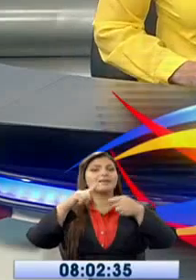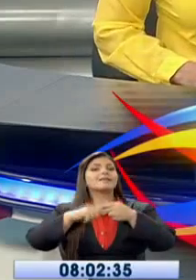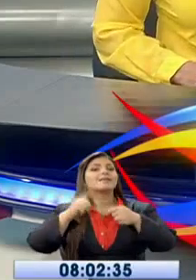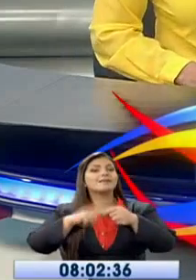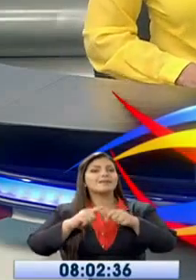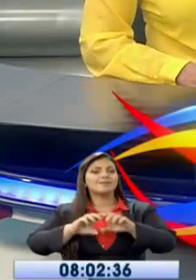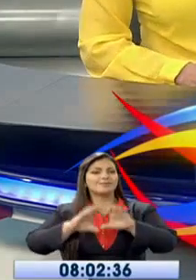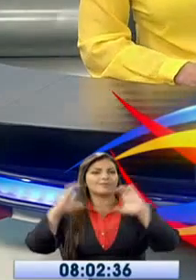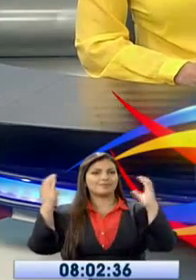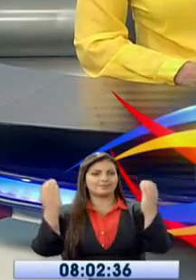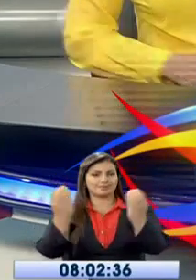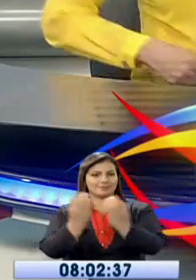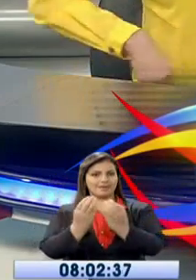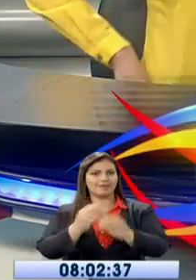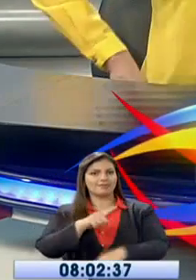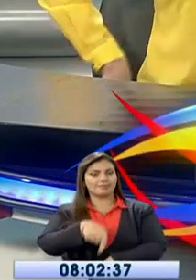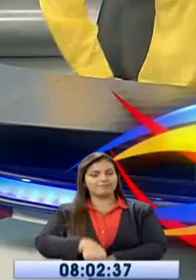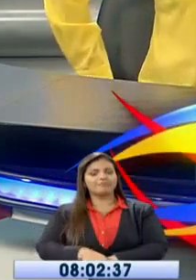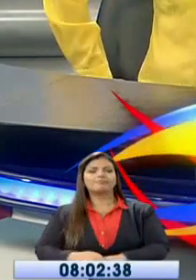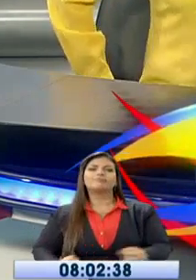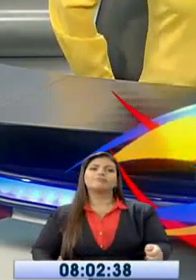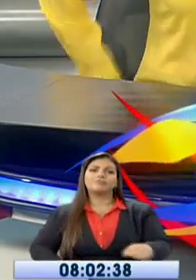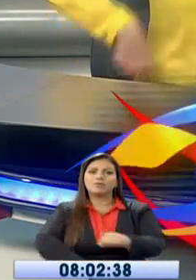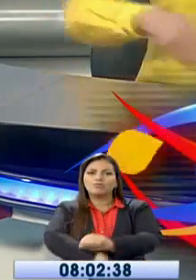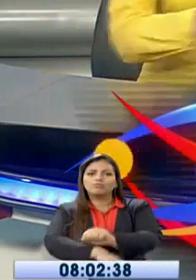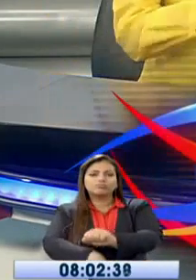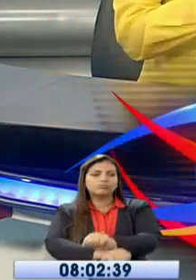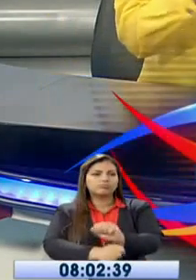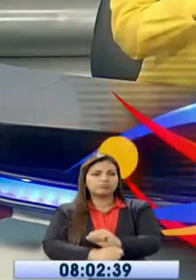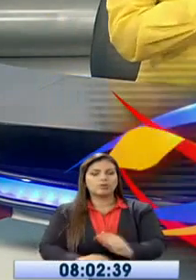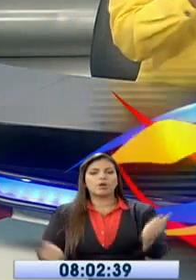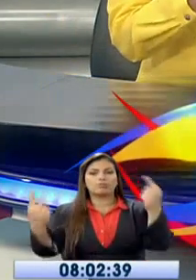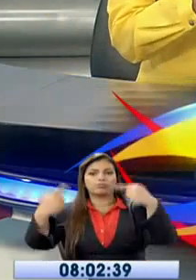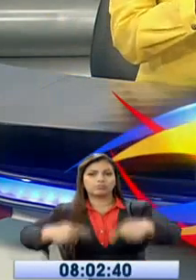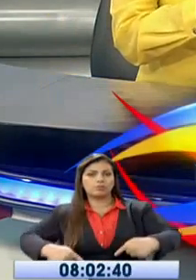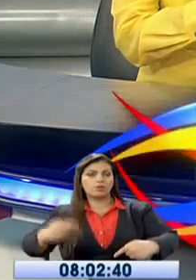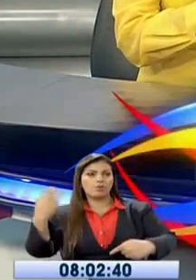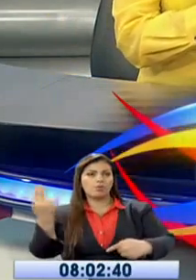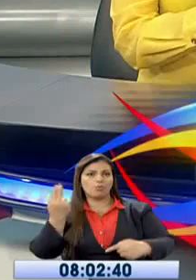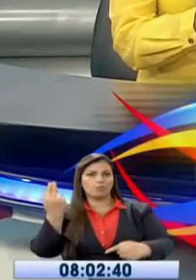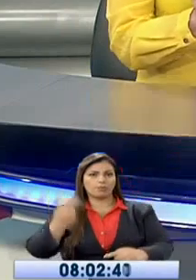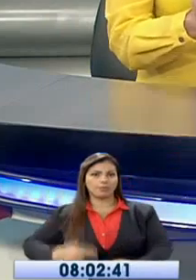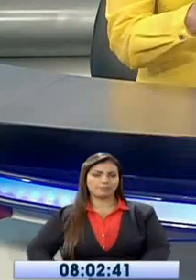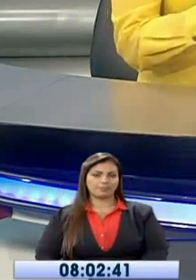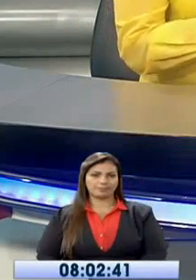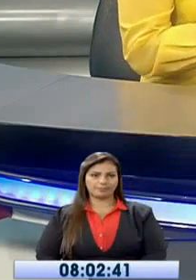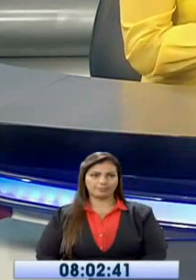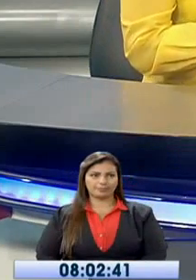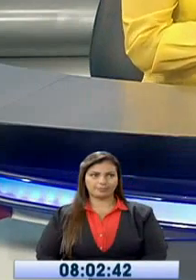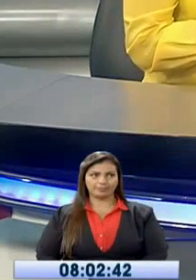Atahualpa. Prepara tu asado, Uruguay, porque nos vamos a comer toda la carne. Eso ya mismo. Ya.